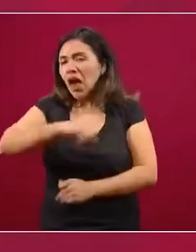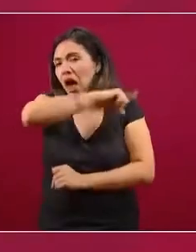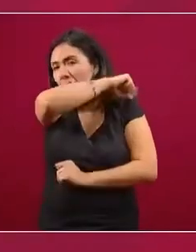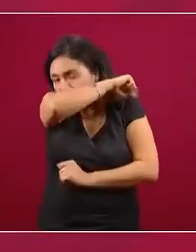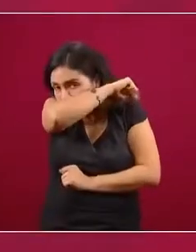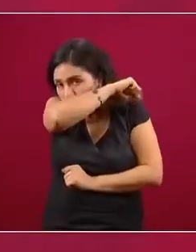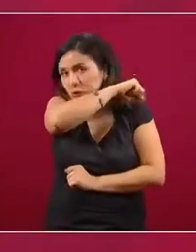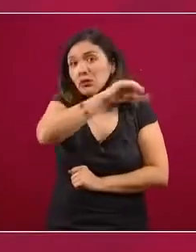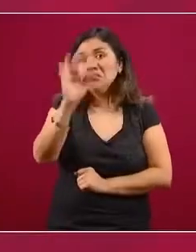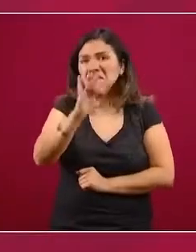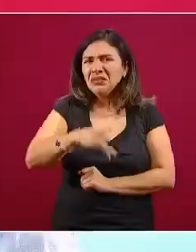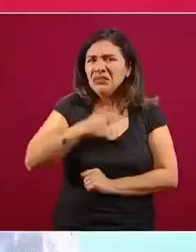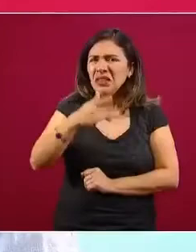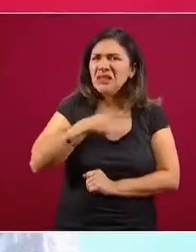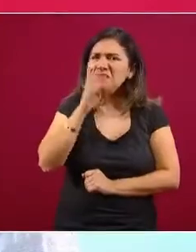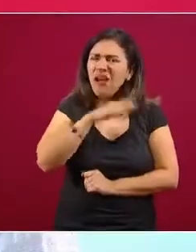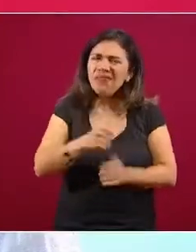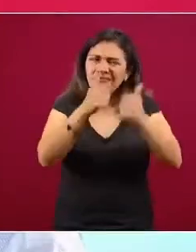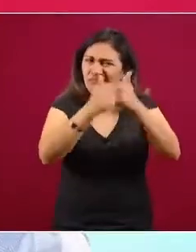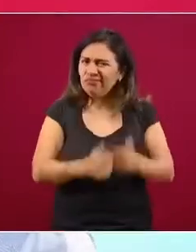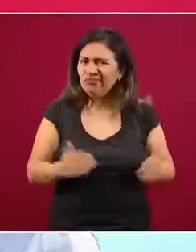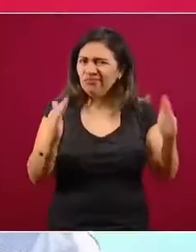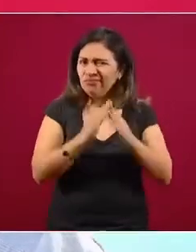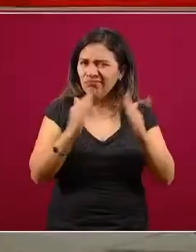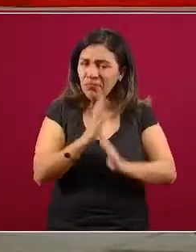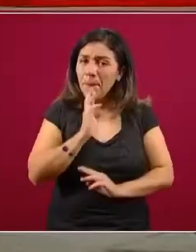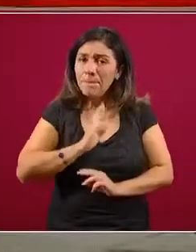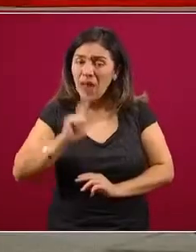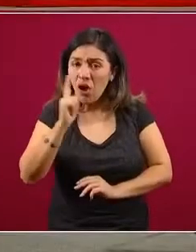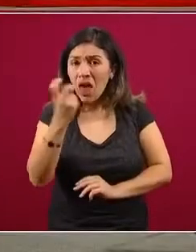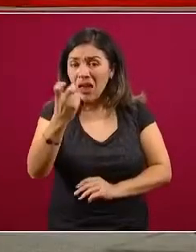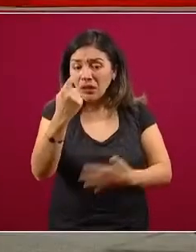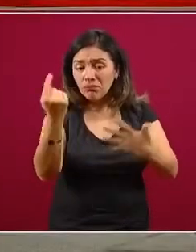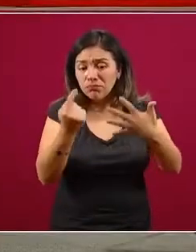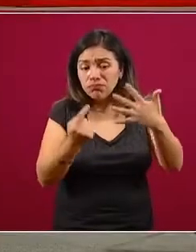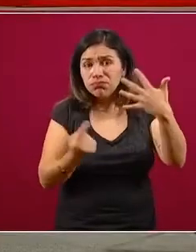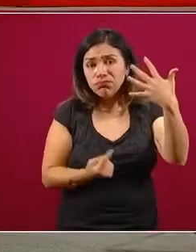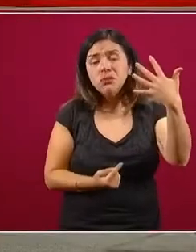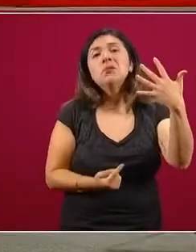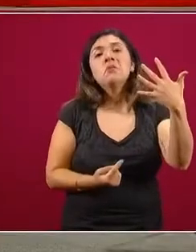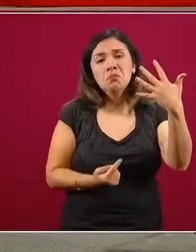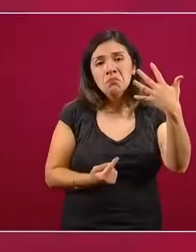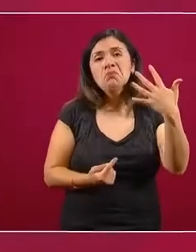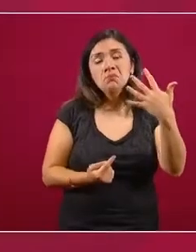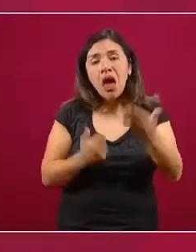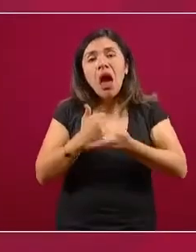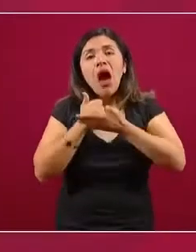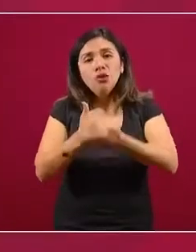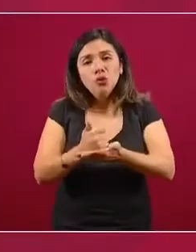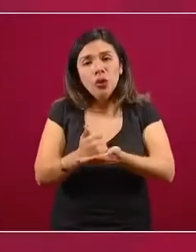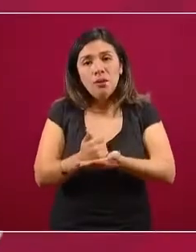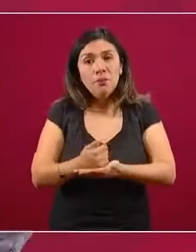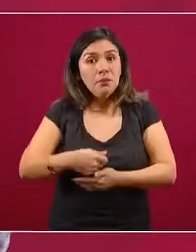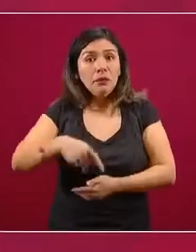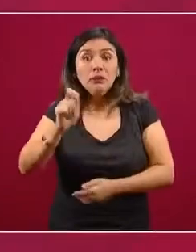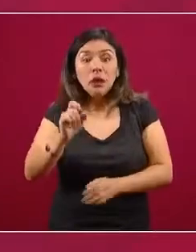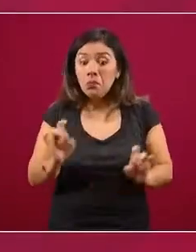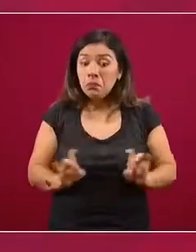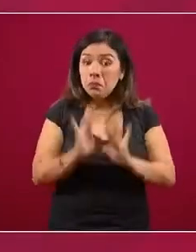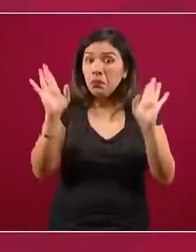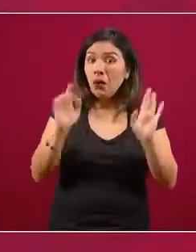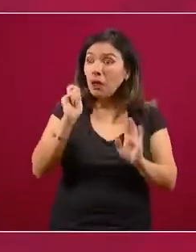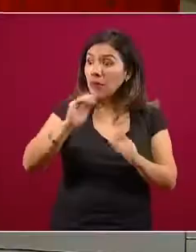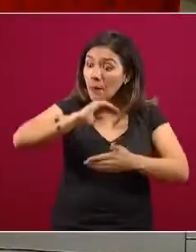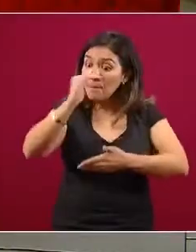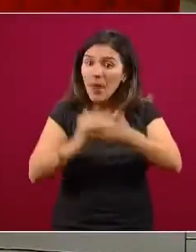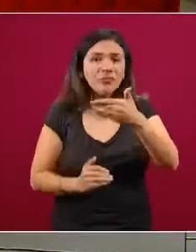estornudo, si tiene síntomas se queda en casa y estas medidas generales son las que han ayudado. No es espontáneo que